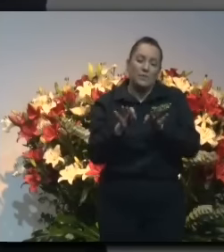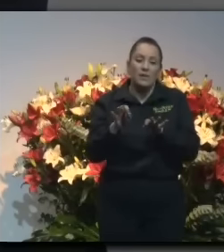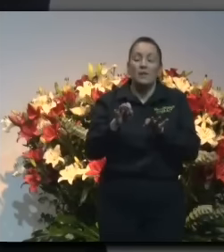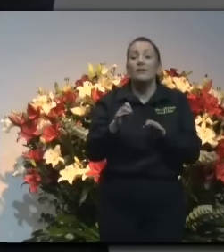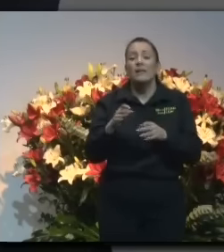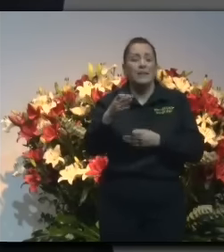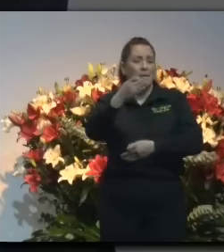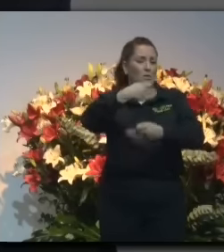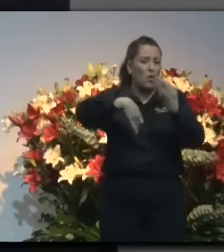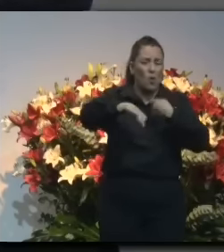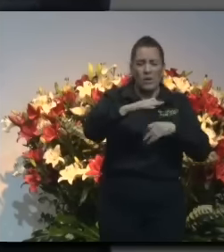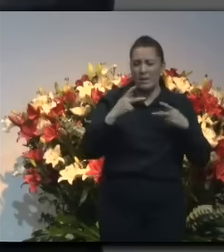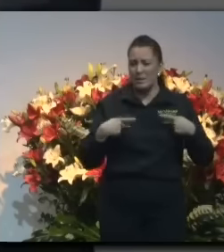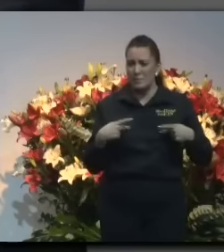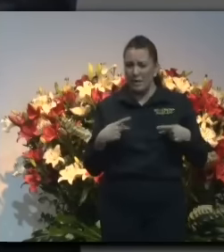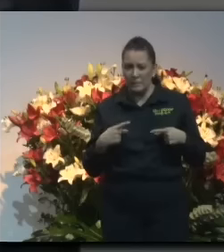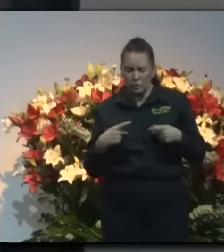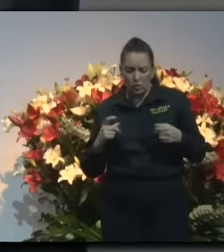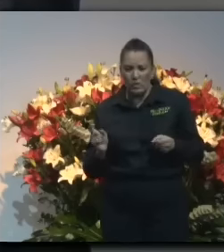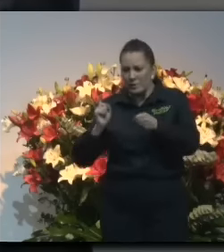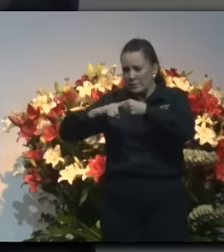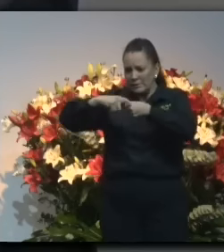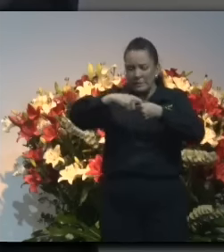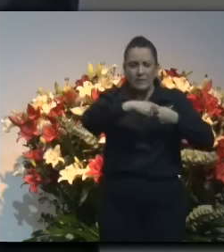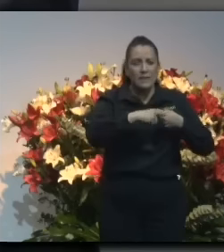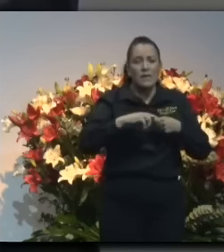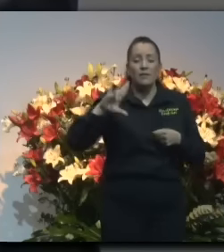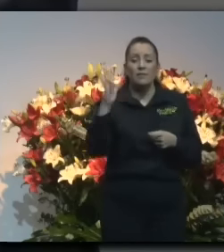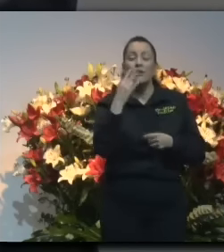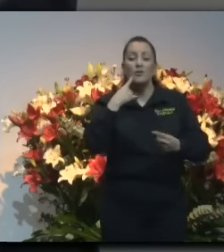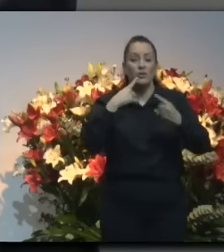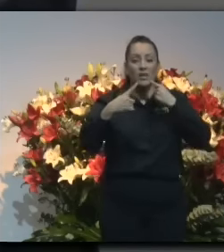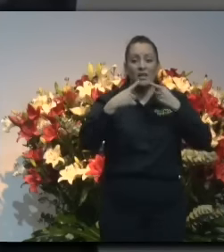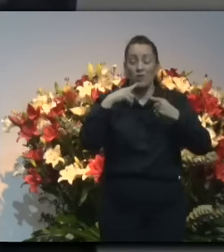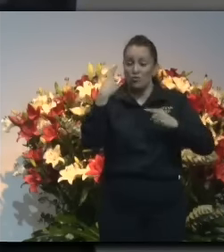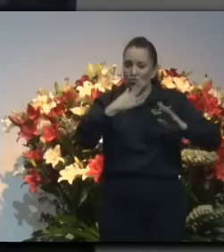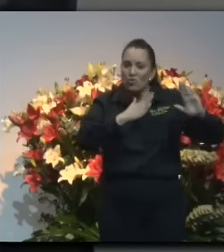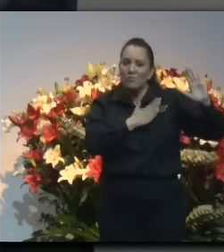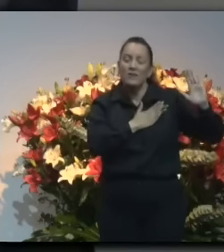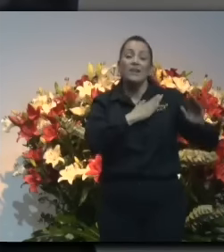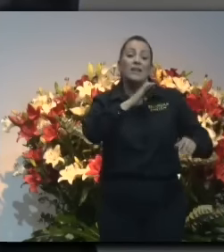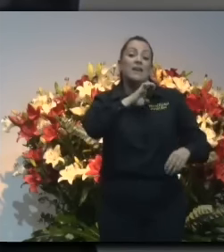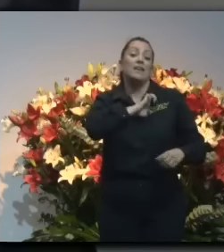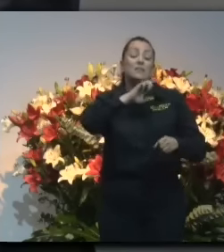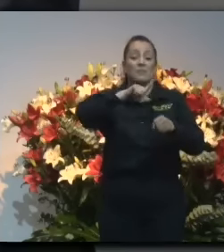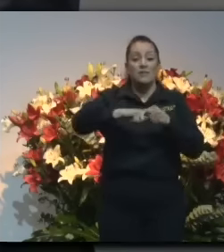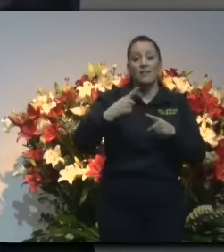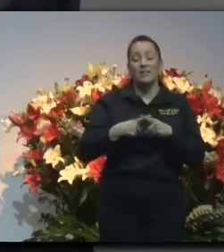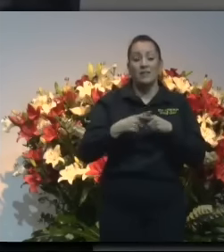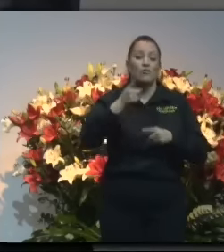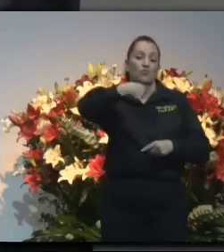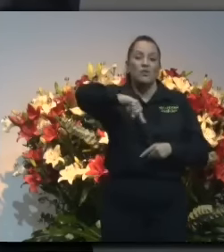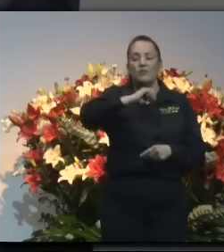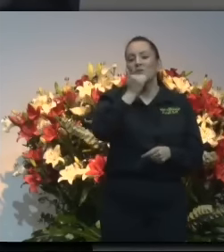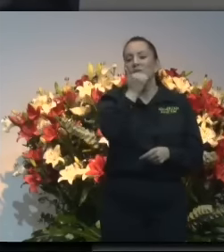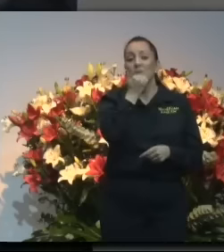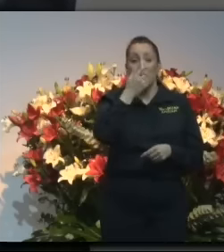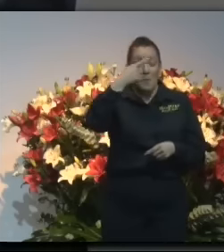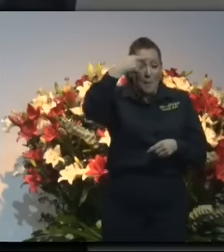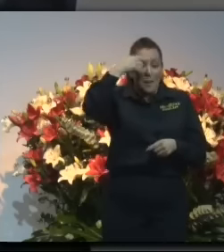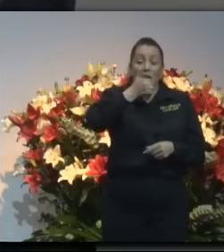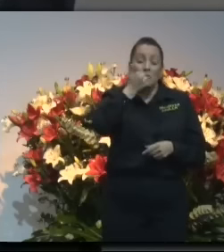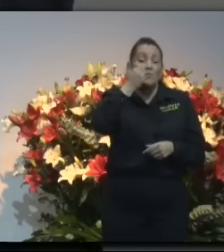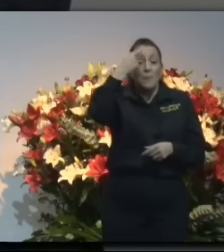todas las personas que forman parte de Ibero Dialoga, en especial de nuestro estudiantado. Para ellas y ellos, todo mi respaldo